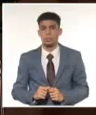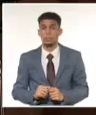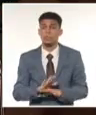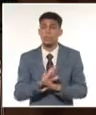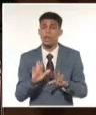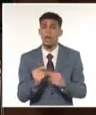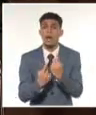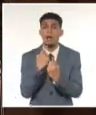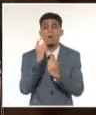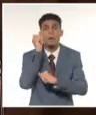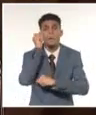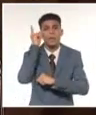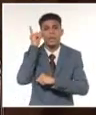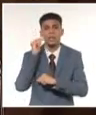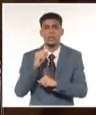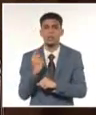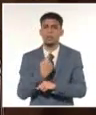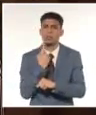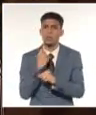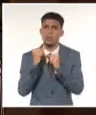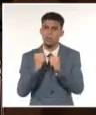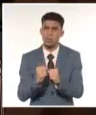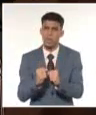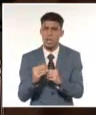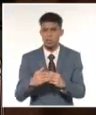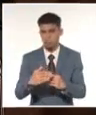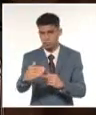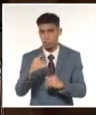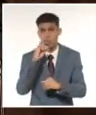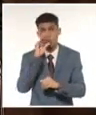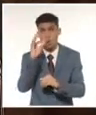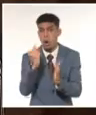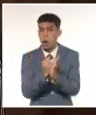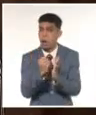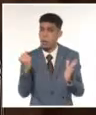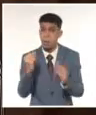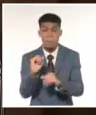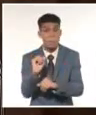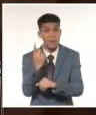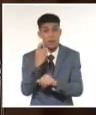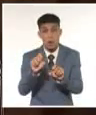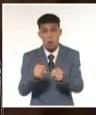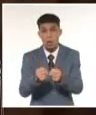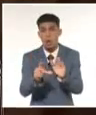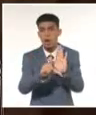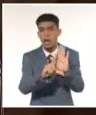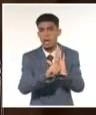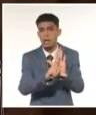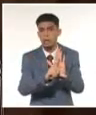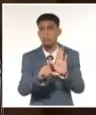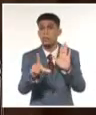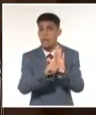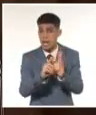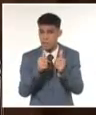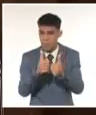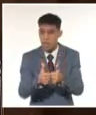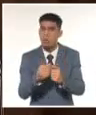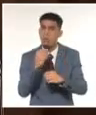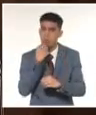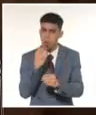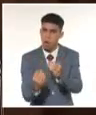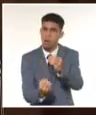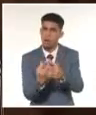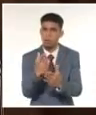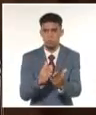experiencia que nos debe quedar en lo adelante, no aprobar nada que no tenga bien establecidos los límites políticos y